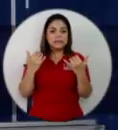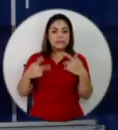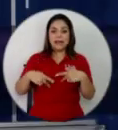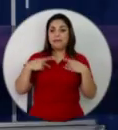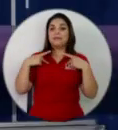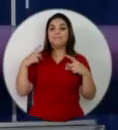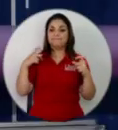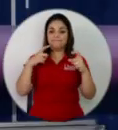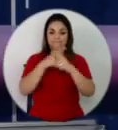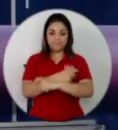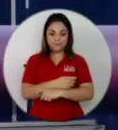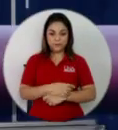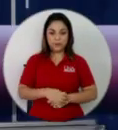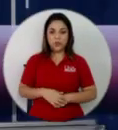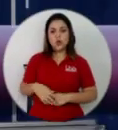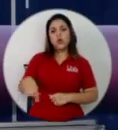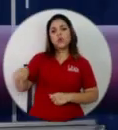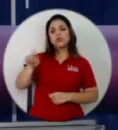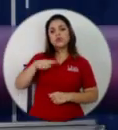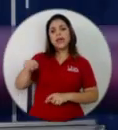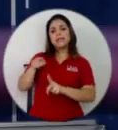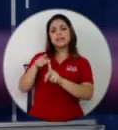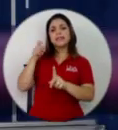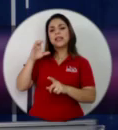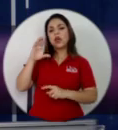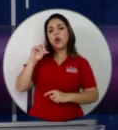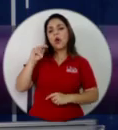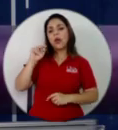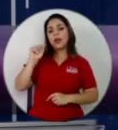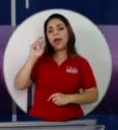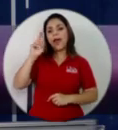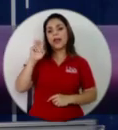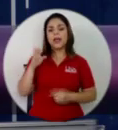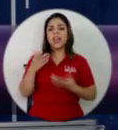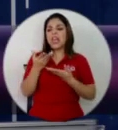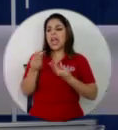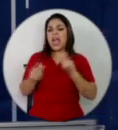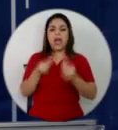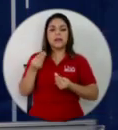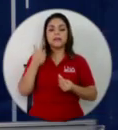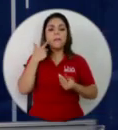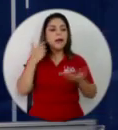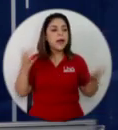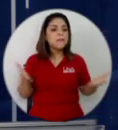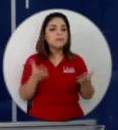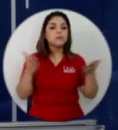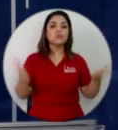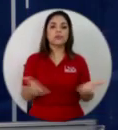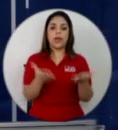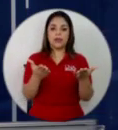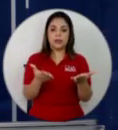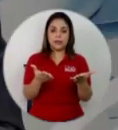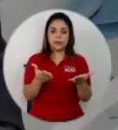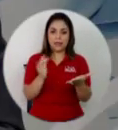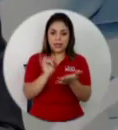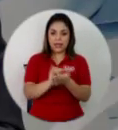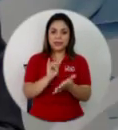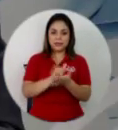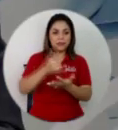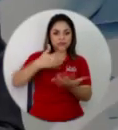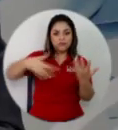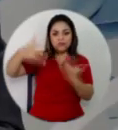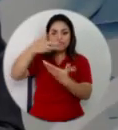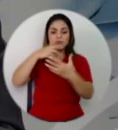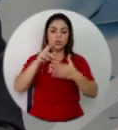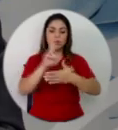de crecimiento tienen ustedes desde el Consejo Nacional de Rectores para seguir impulsando la vinculación interuniversitaria? Son muchas, y